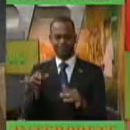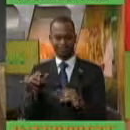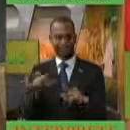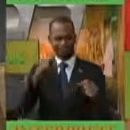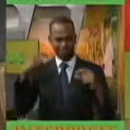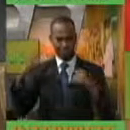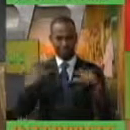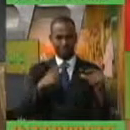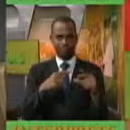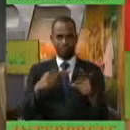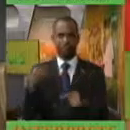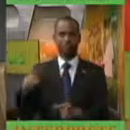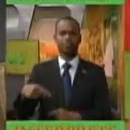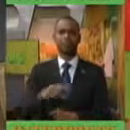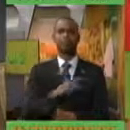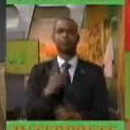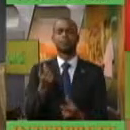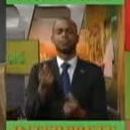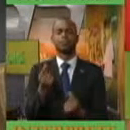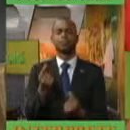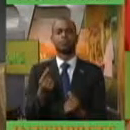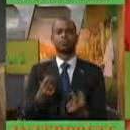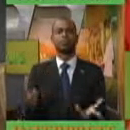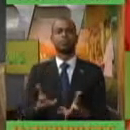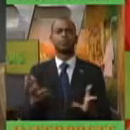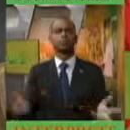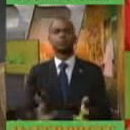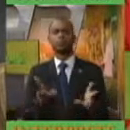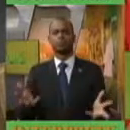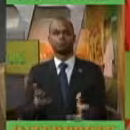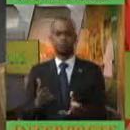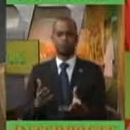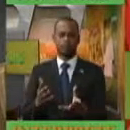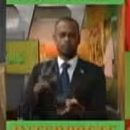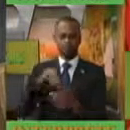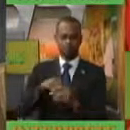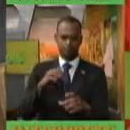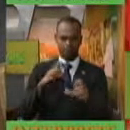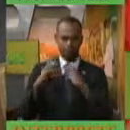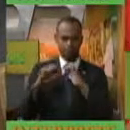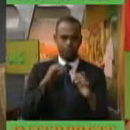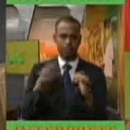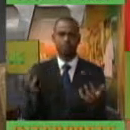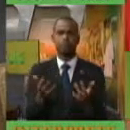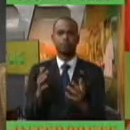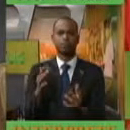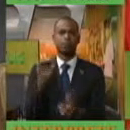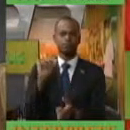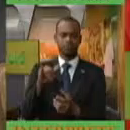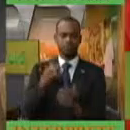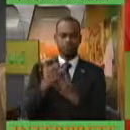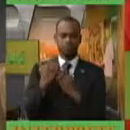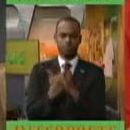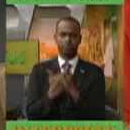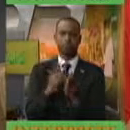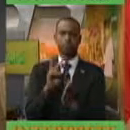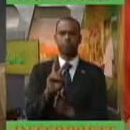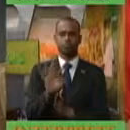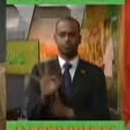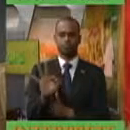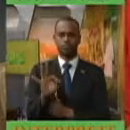línea, lo que es promocionar a través de los medios de comunicación precisamente ese artículo